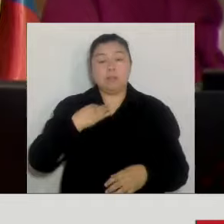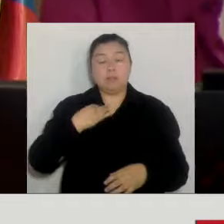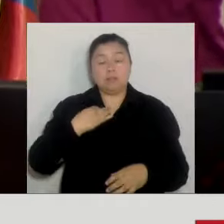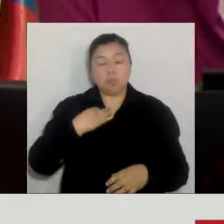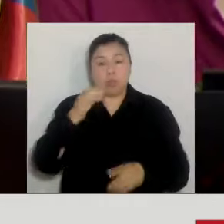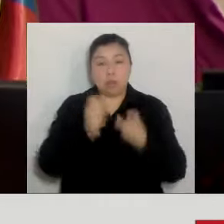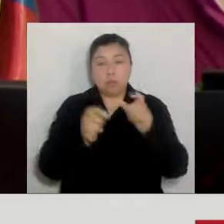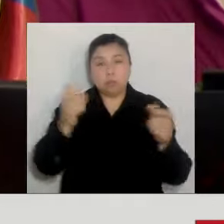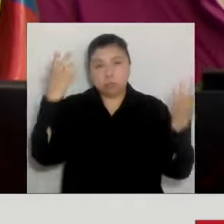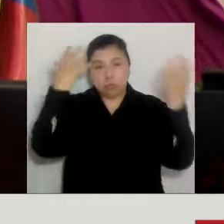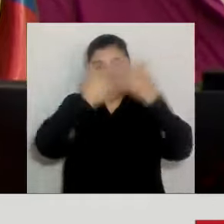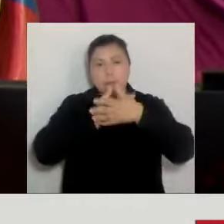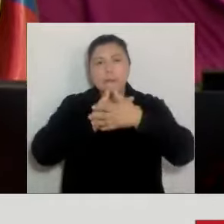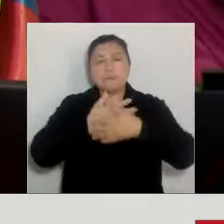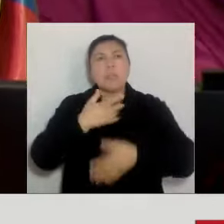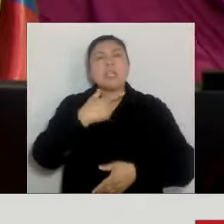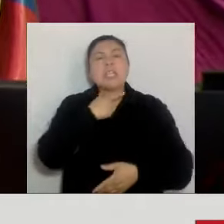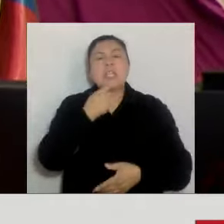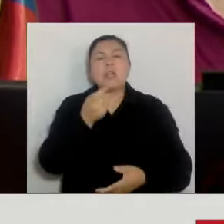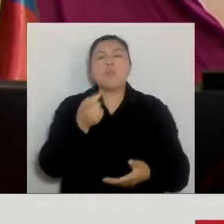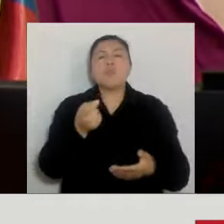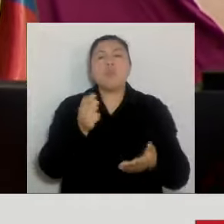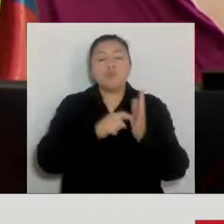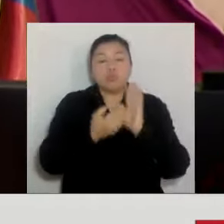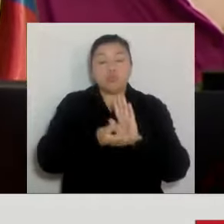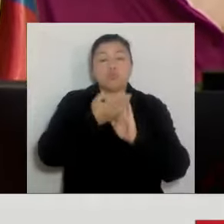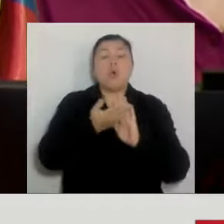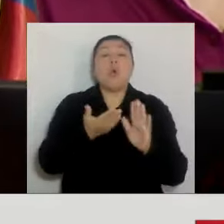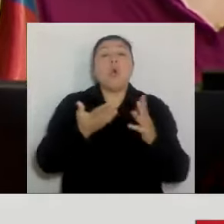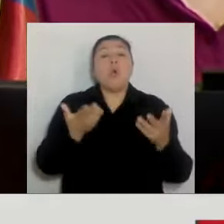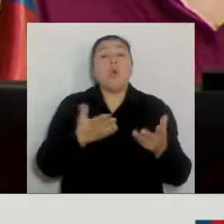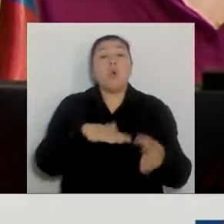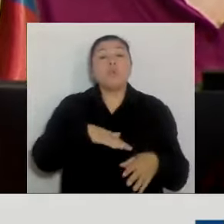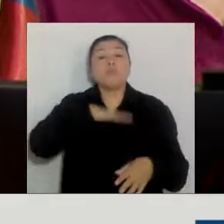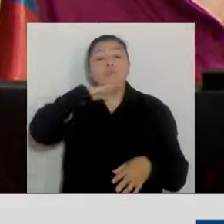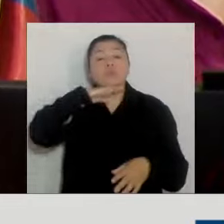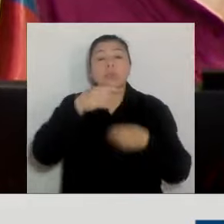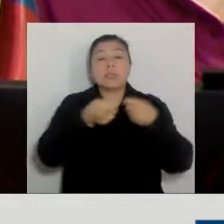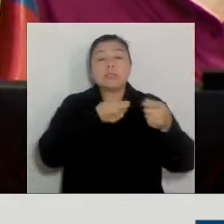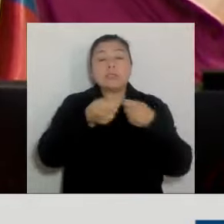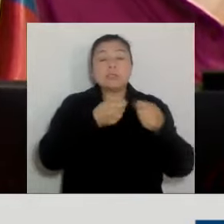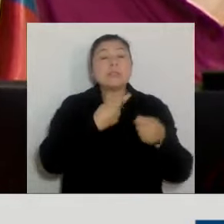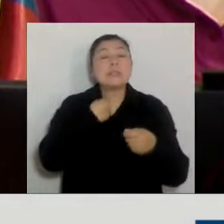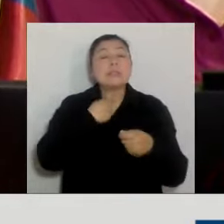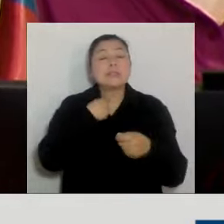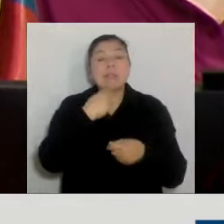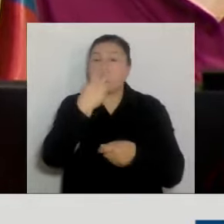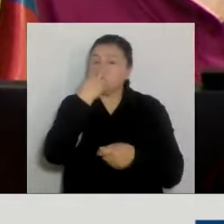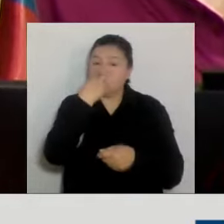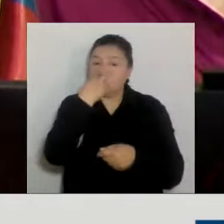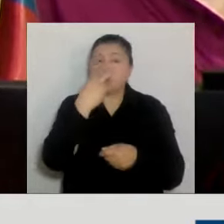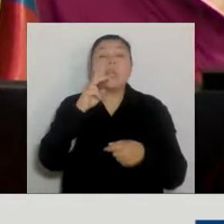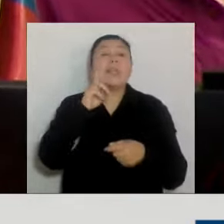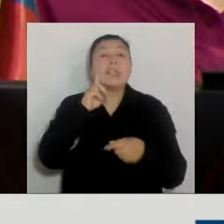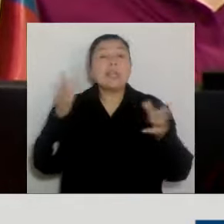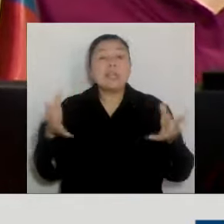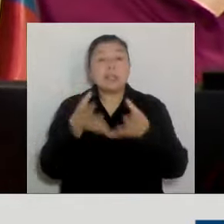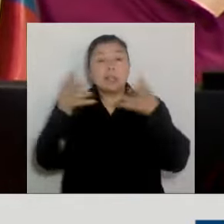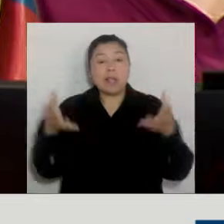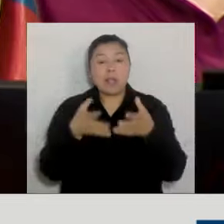buscan más bien marcar un punto eh o satisfacer un interés comercial en este caso es bien curioso que quienes lo promueven eh dicen